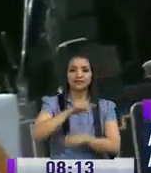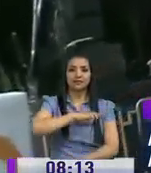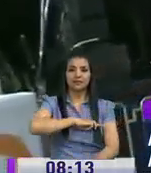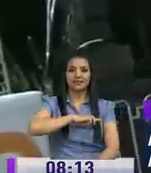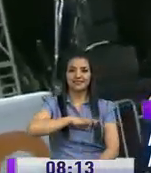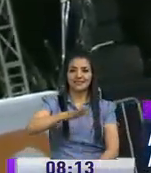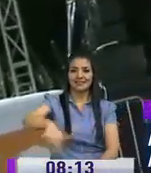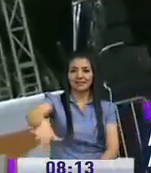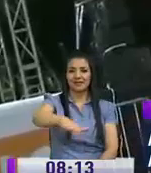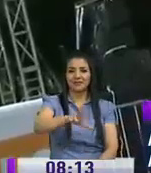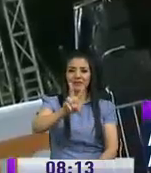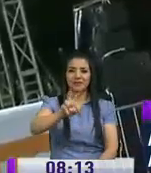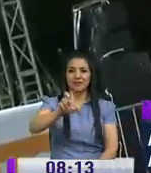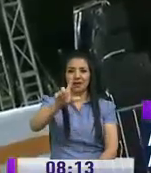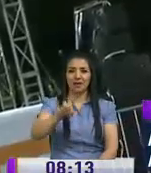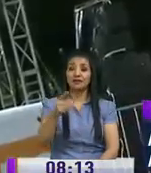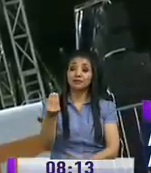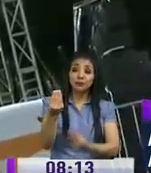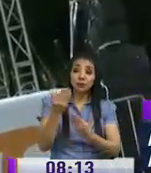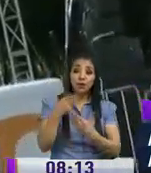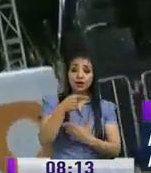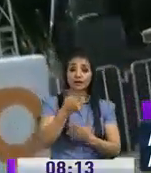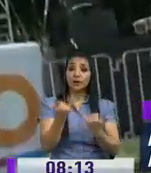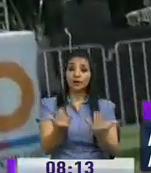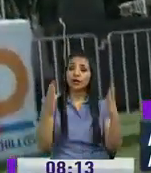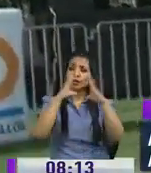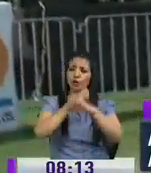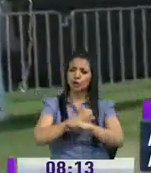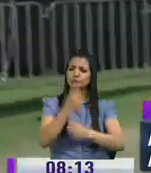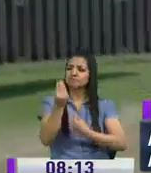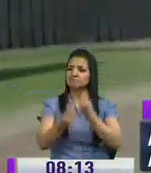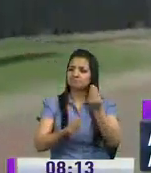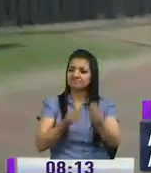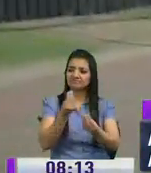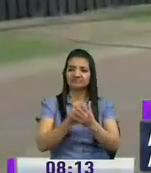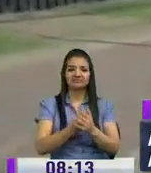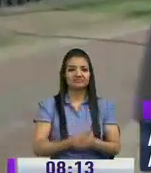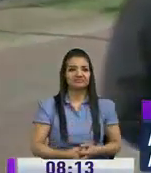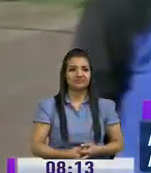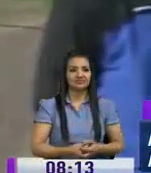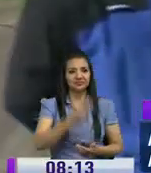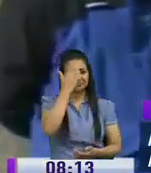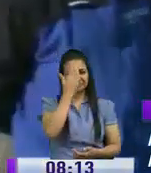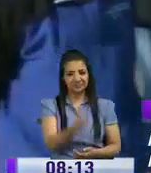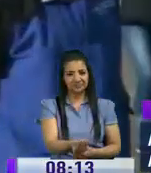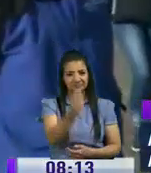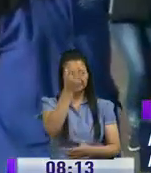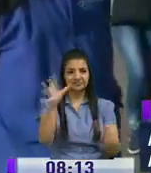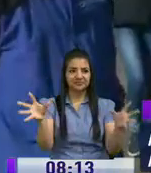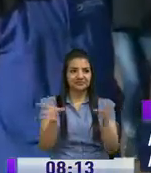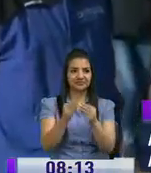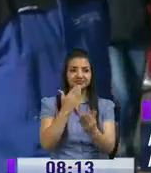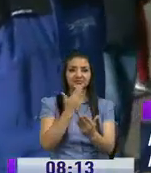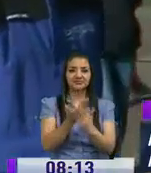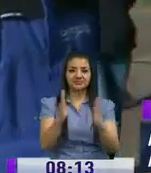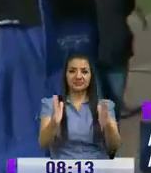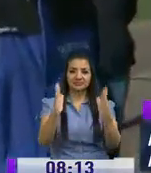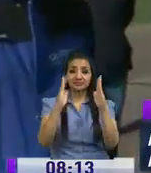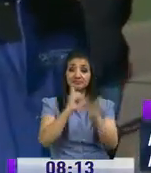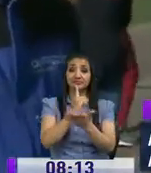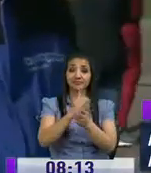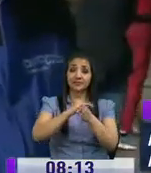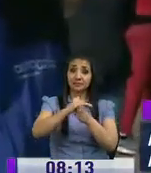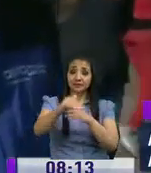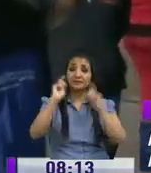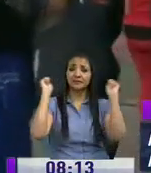días. Coméntenos entonces, ¿qué va a haber esta noche aquí? Bueno, buenos días con todos, muchísimas gracias. Claro, invitarles a las fiestas